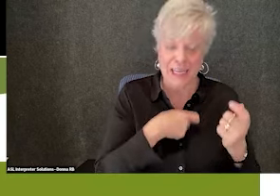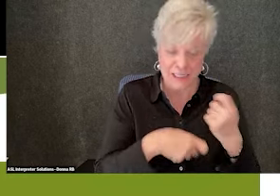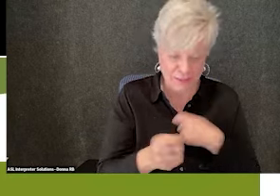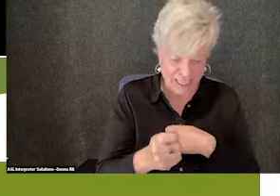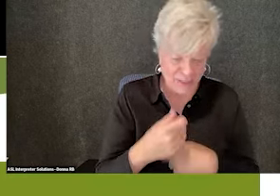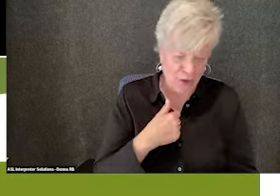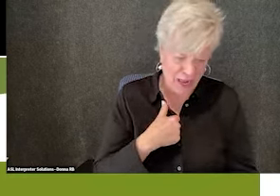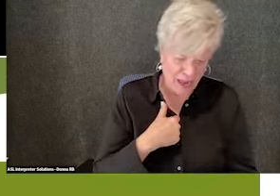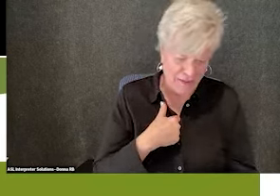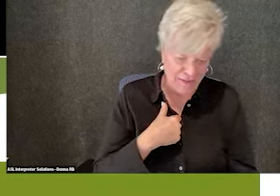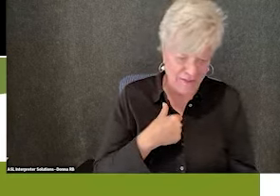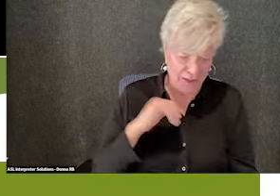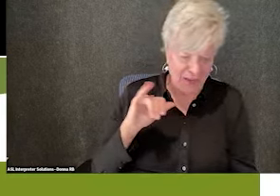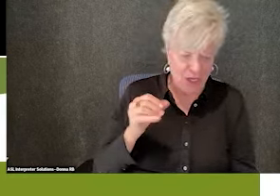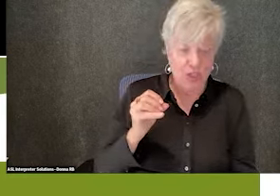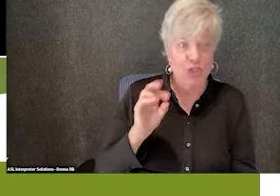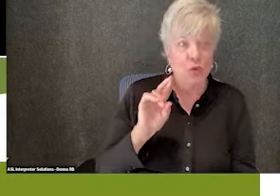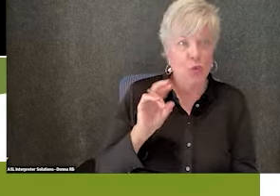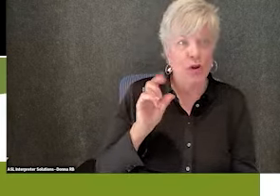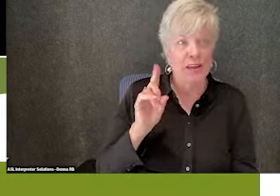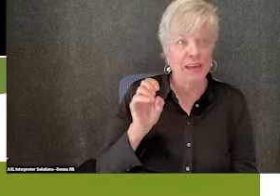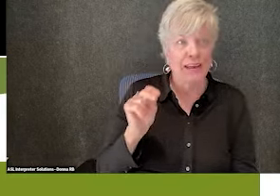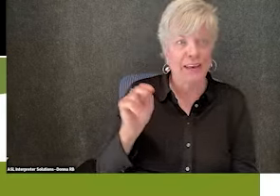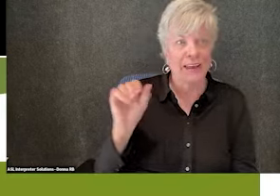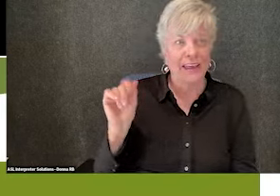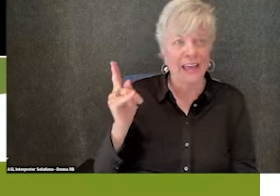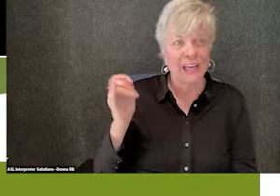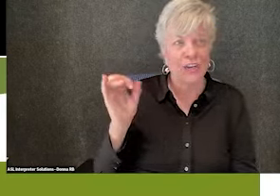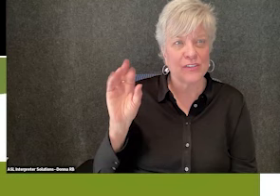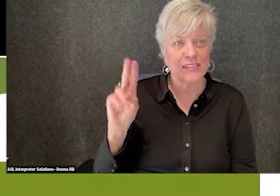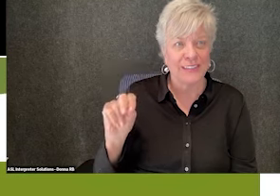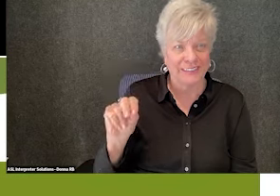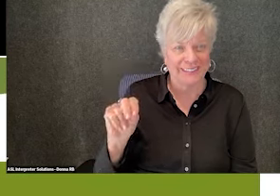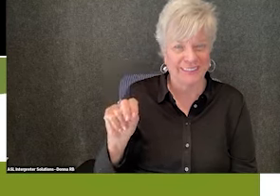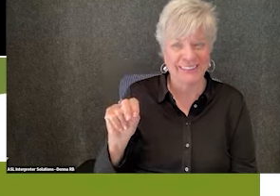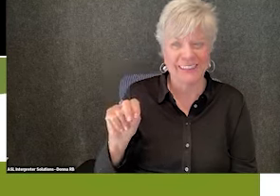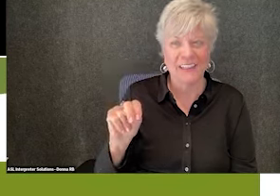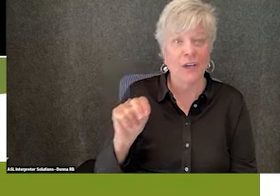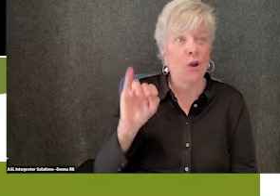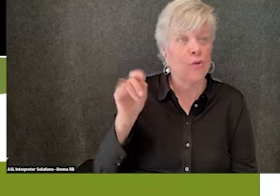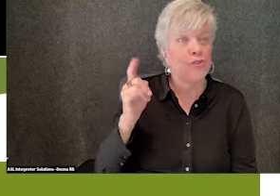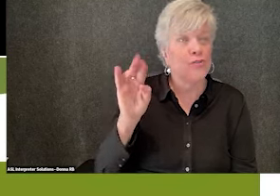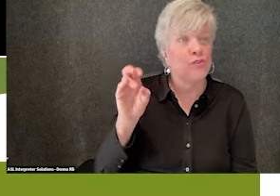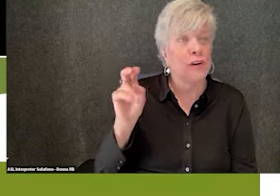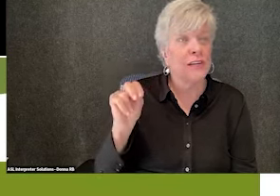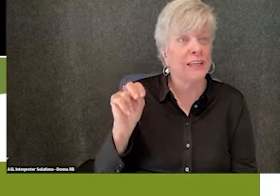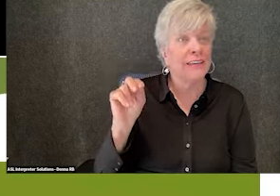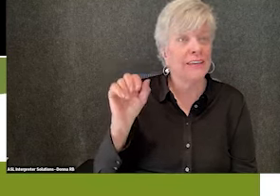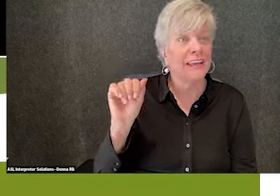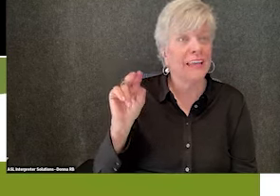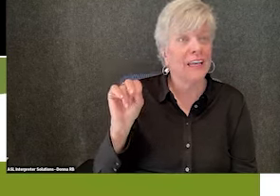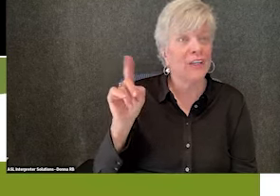gracias Phil y gracias a todos por asistir a esta presentación por internet, si alcanzan a escucharme